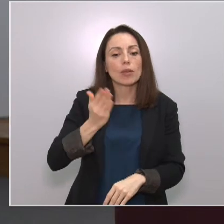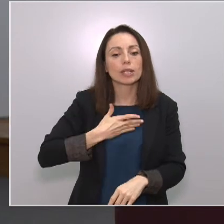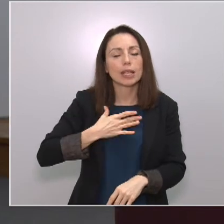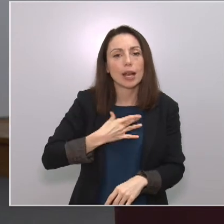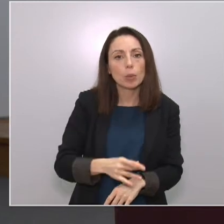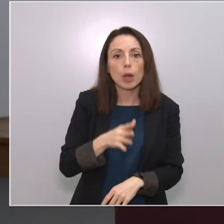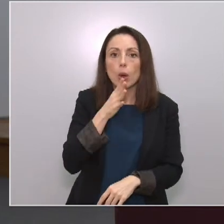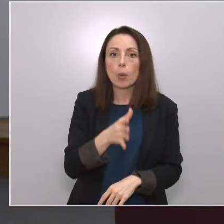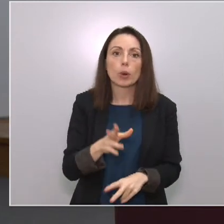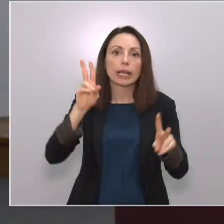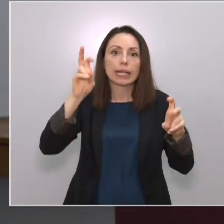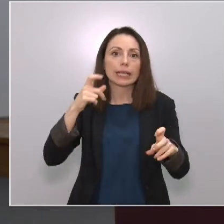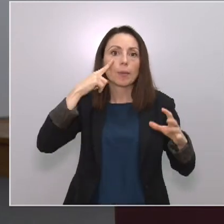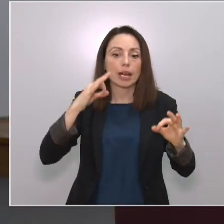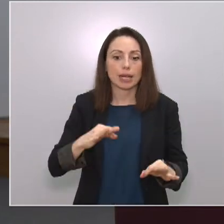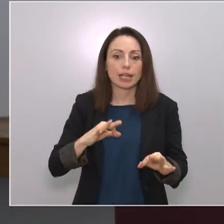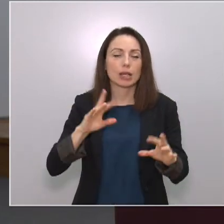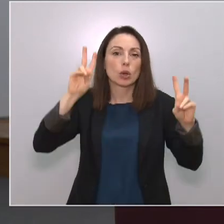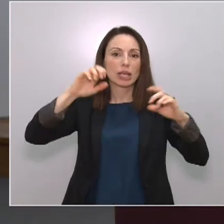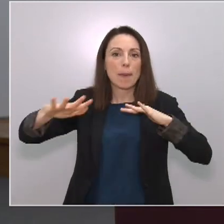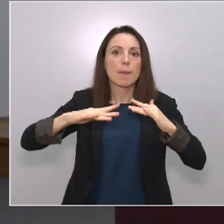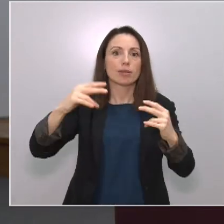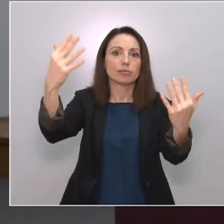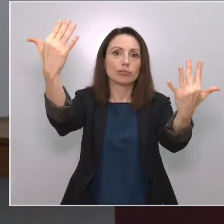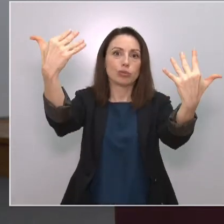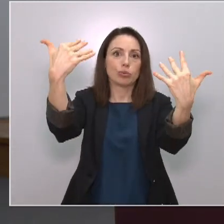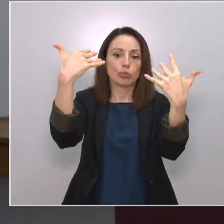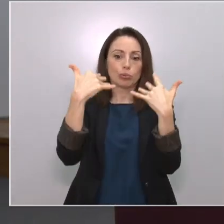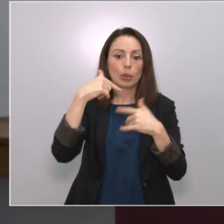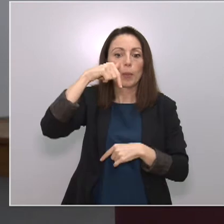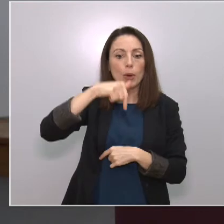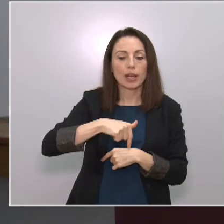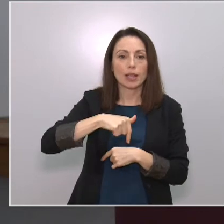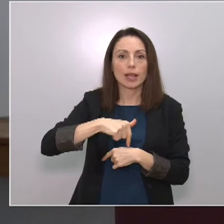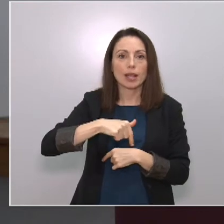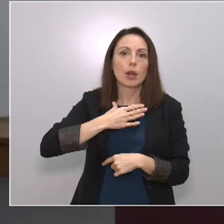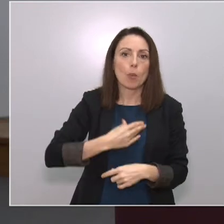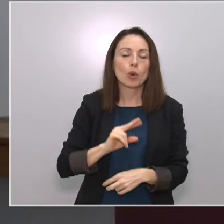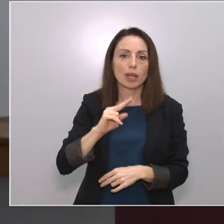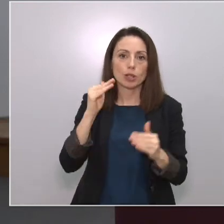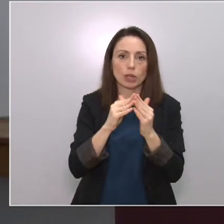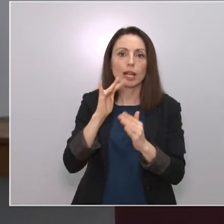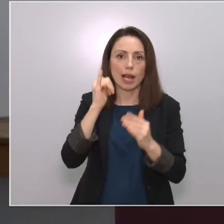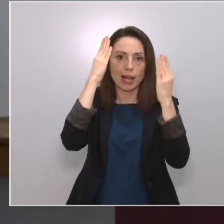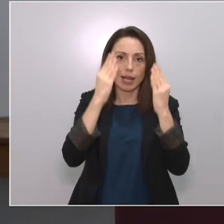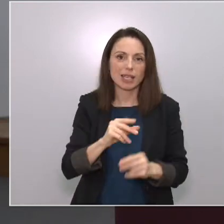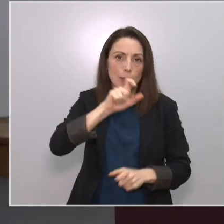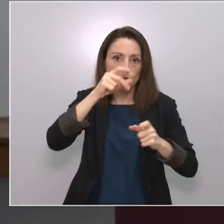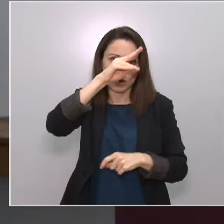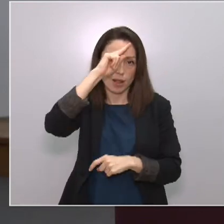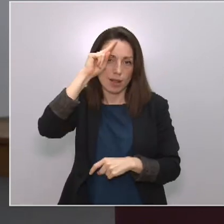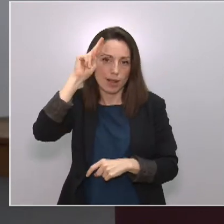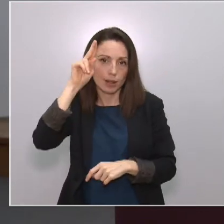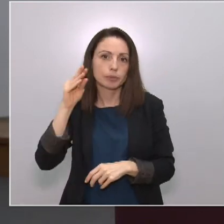muchísimo en el tema de riesgo de la movilidad? Recordemos que Murcia sí que tiene muchas segundas residencias de madrileños. Por otro lado, queríamos preguntar también